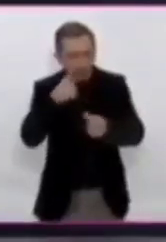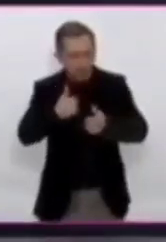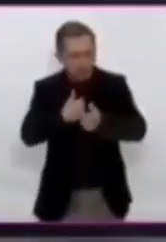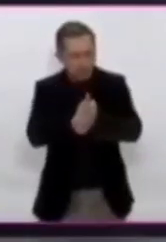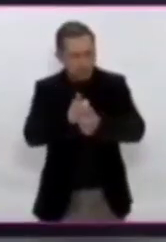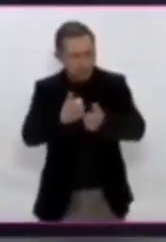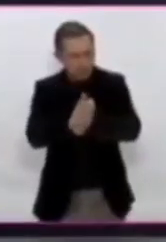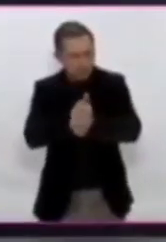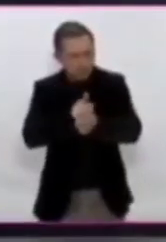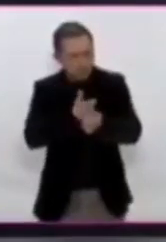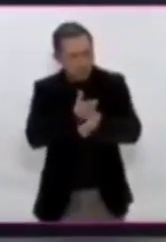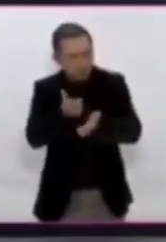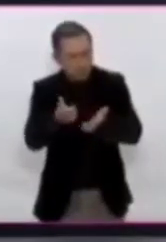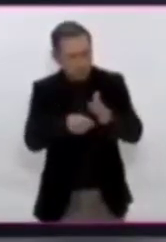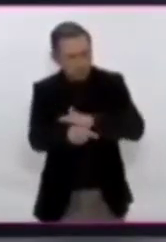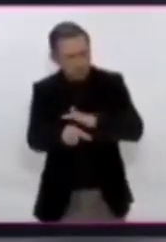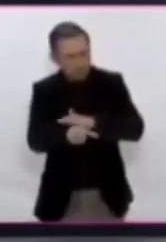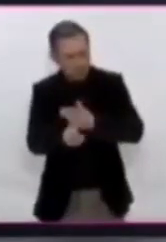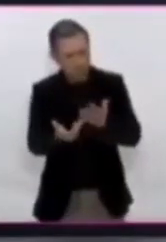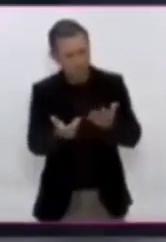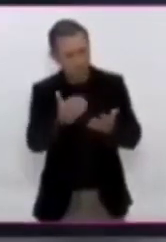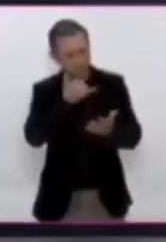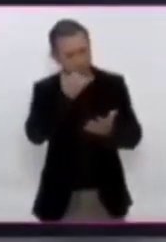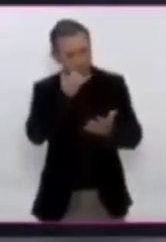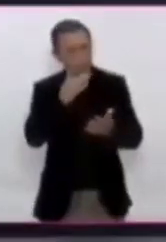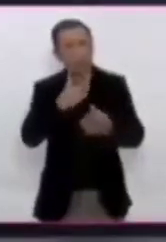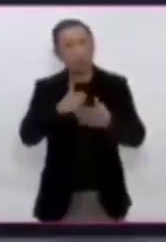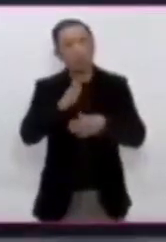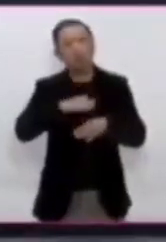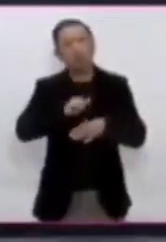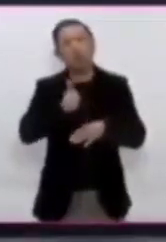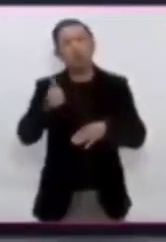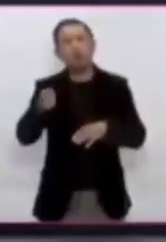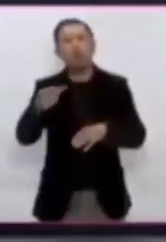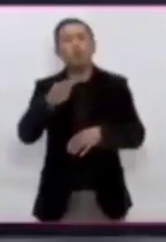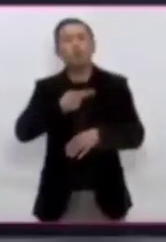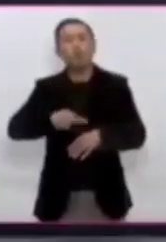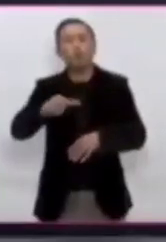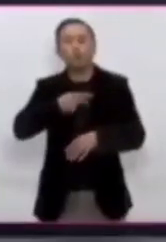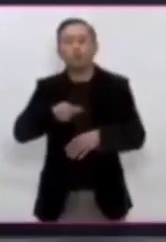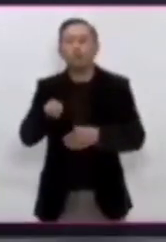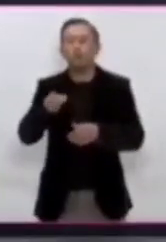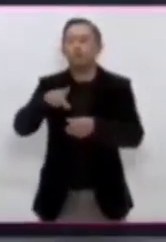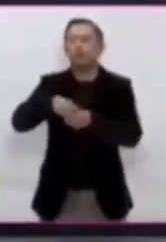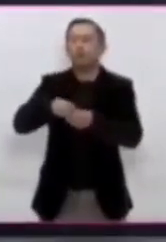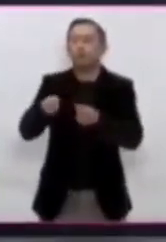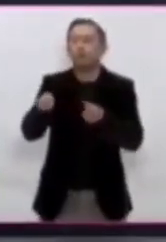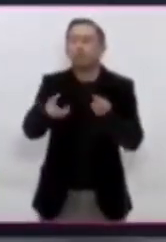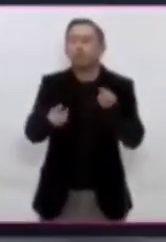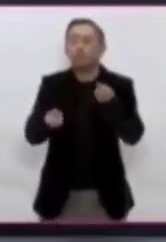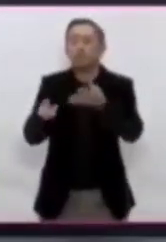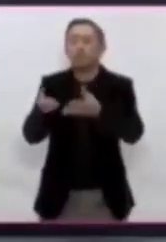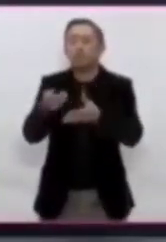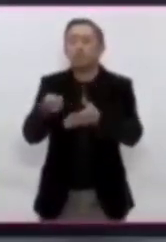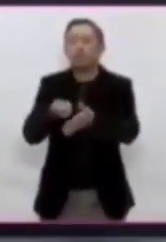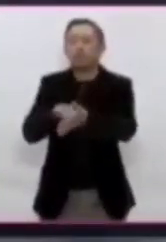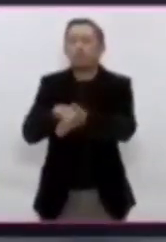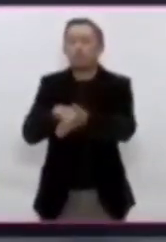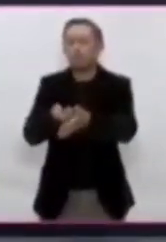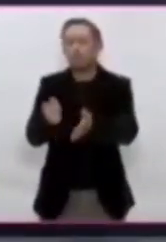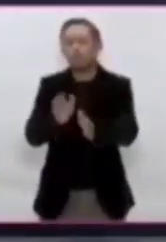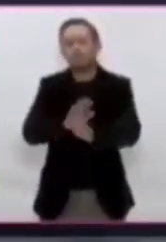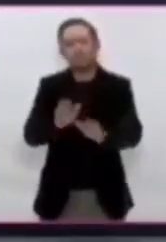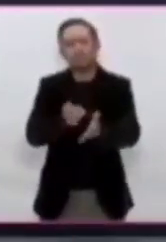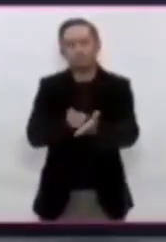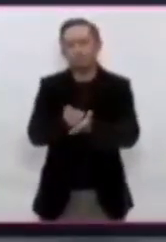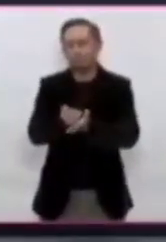otra, pues las dádivas, que es lucrar con la pobreza. En estos casos, yo insisto con toda convicción, voto